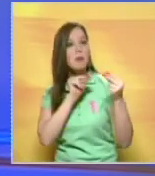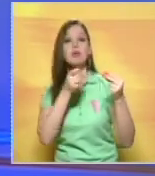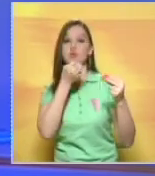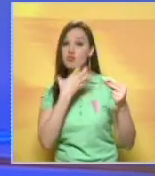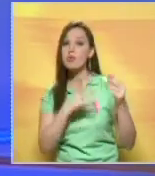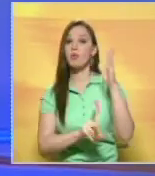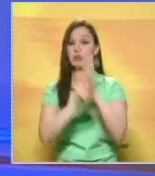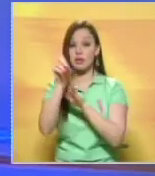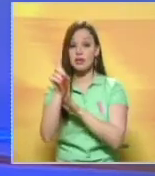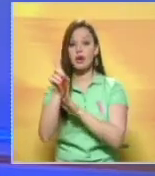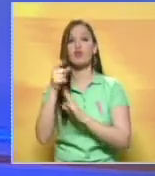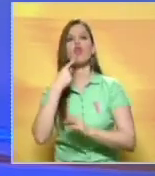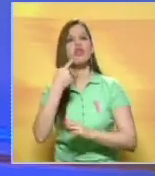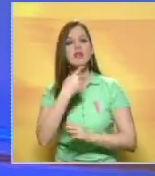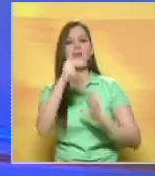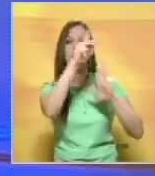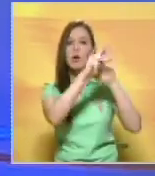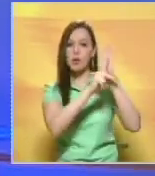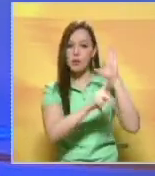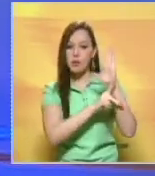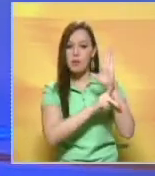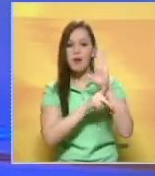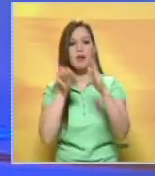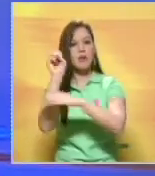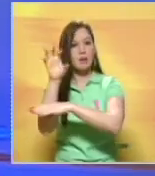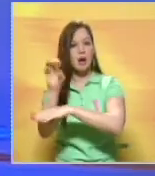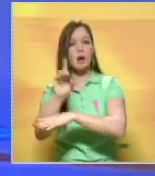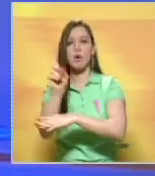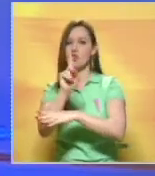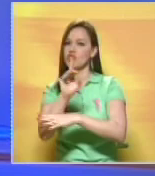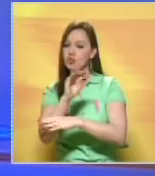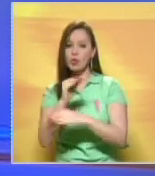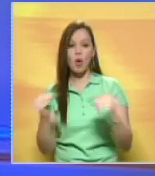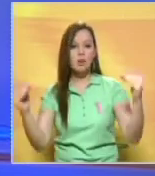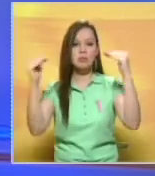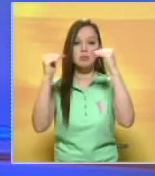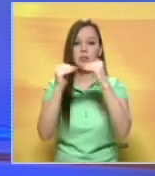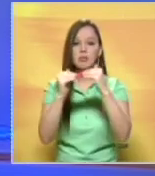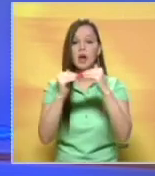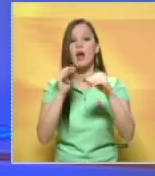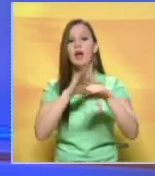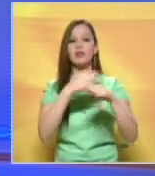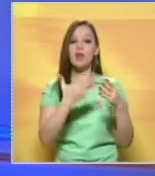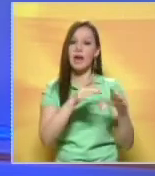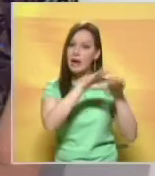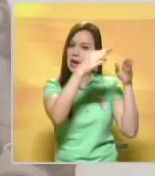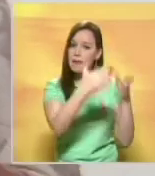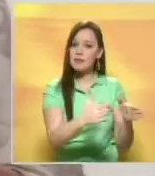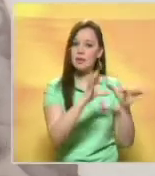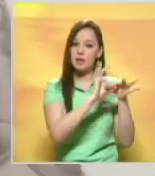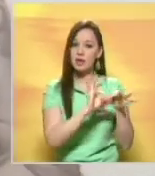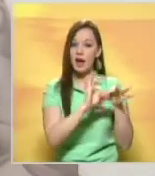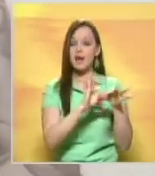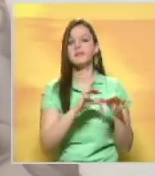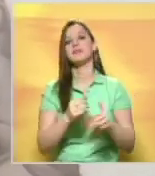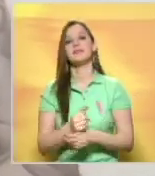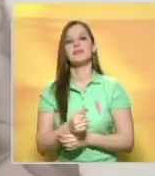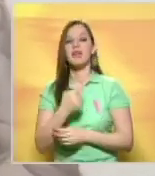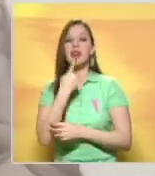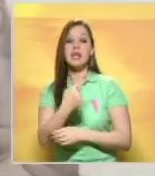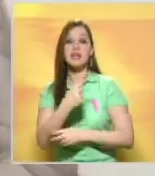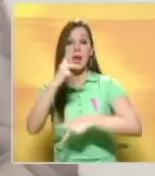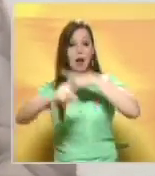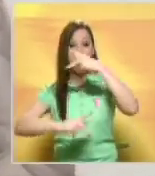actividades programadas en los congresos ciudadanos no inciden en el reimpulso que se gesta en la Mesa de la Unidad. Ese proceso